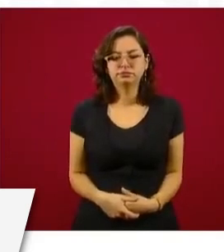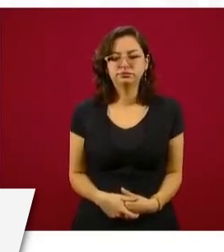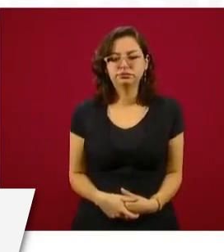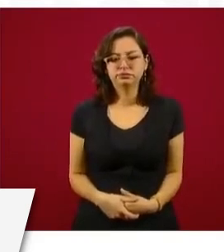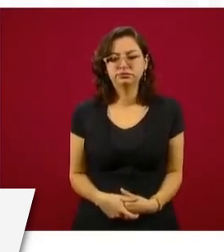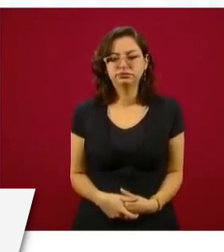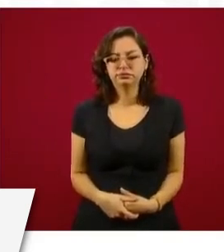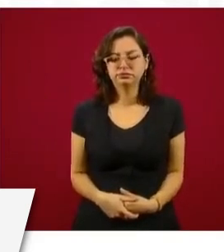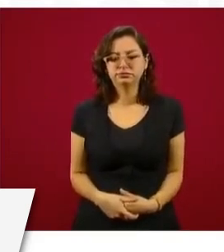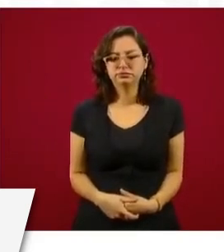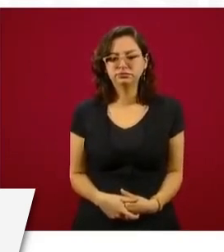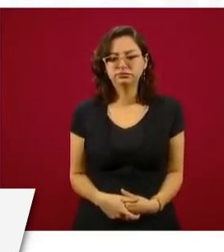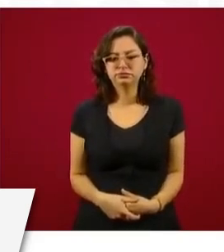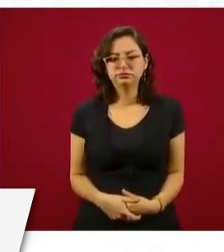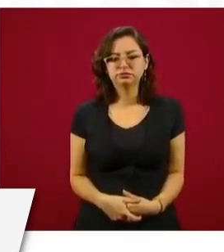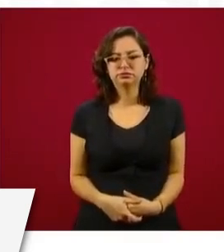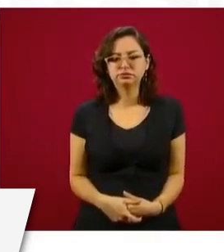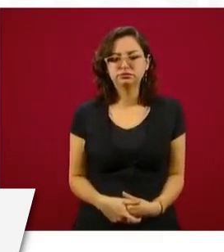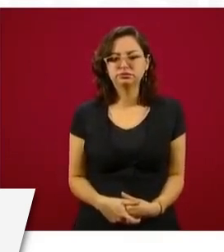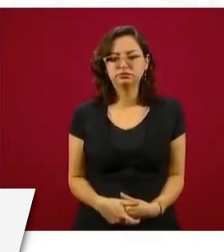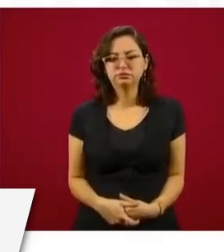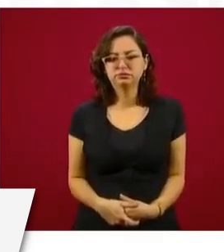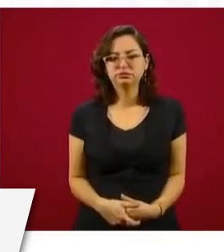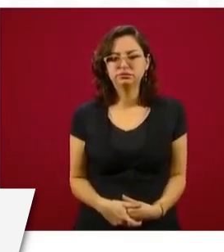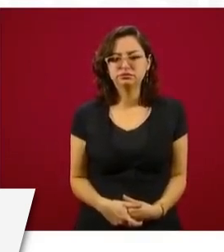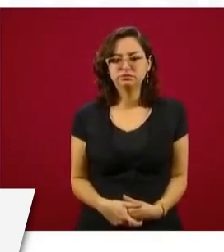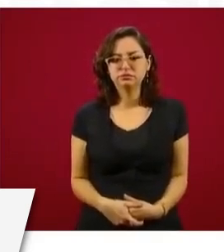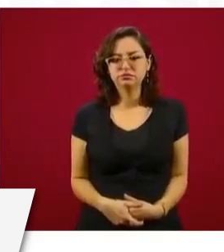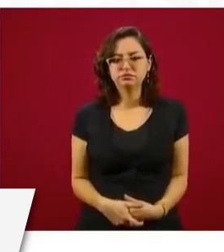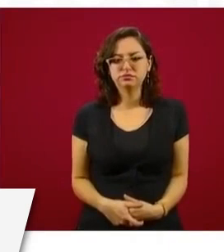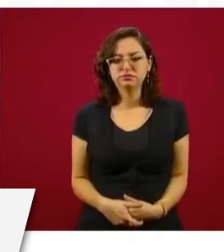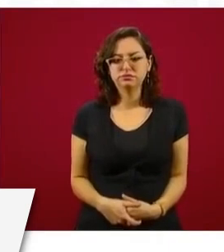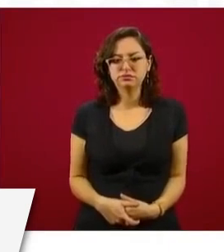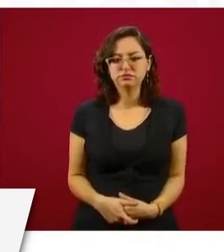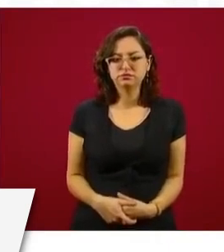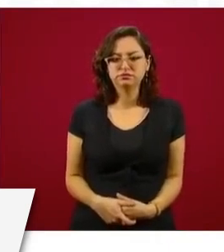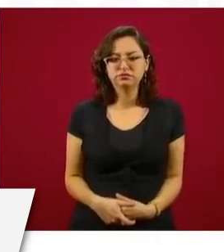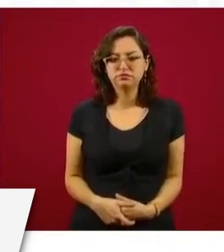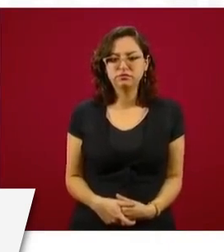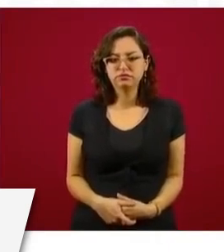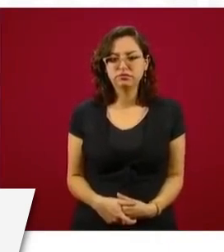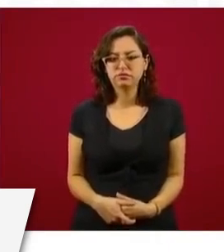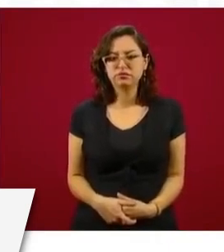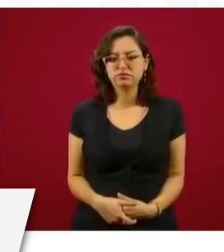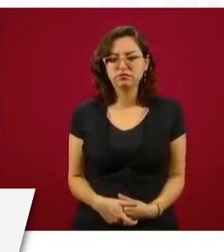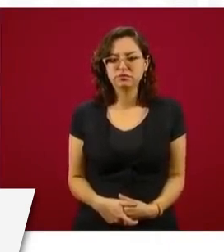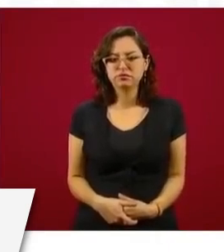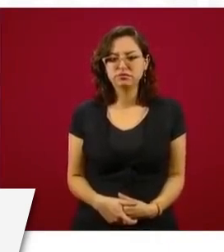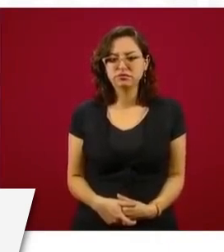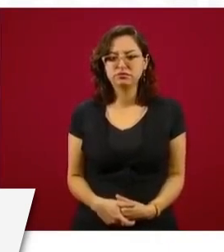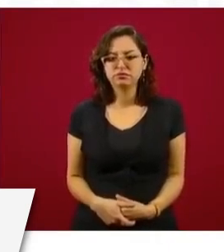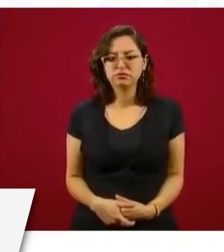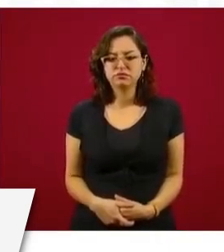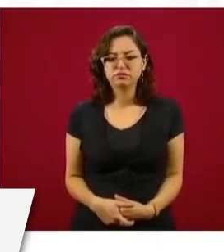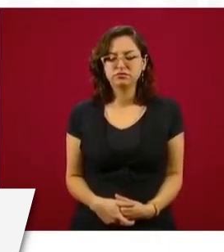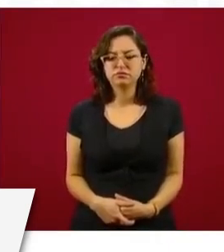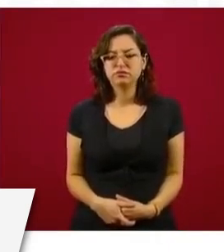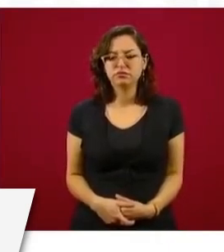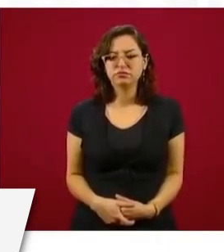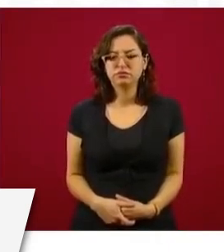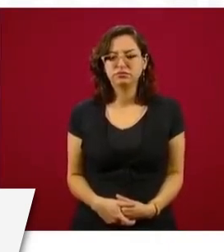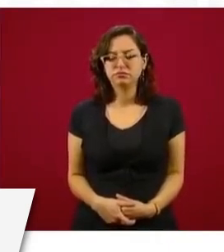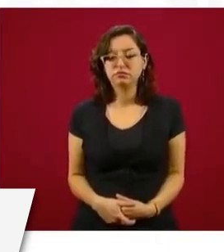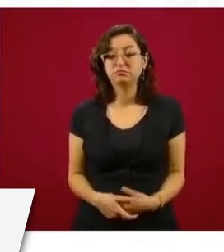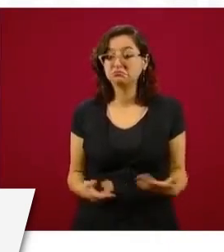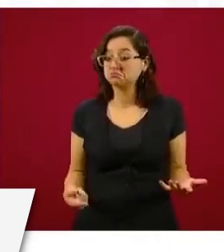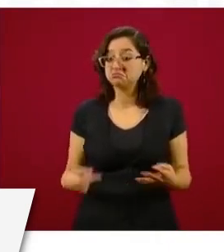Sanabria, a Xochiapan, Morelos, y Gasolineras Faz de Occidente, Tlajomulco de Zúñiga, Jalisco, y que